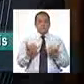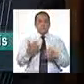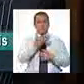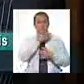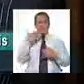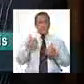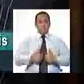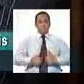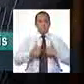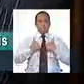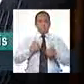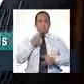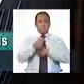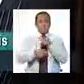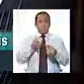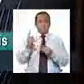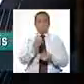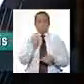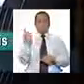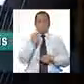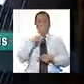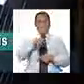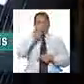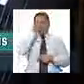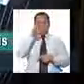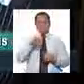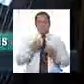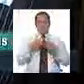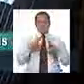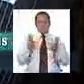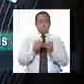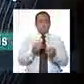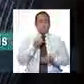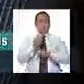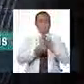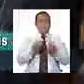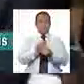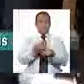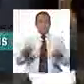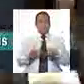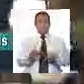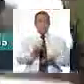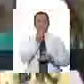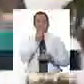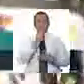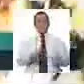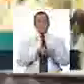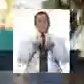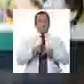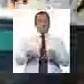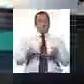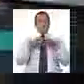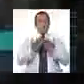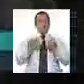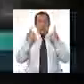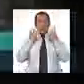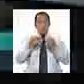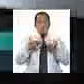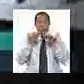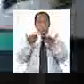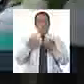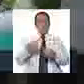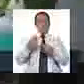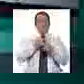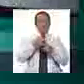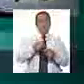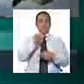mejorar la calidad de vida de los productores altoandinos. Bien, entonces, con esta información y con estos platillos, Nicolás, te damos la alternativa a ti en estudios este